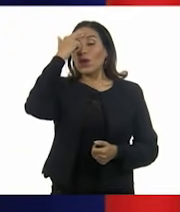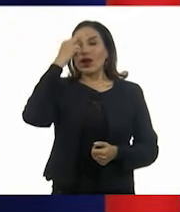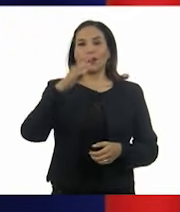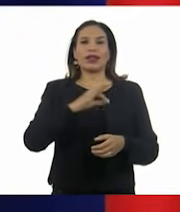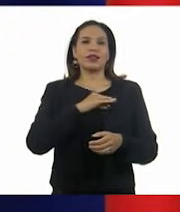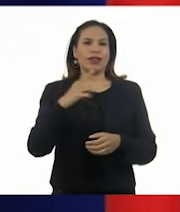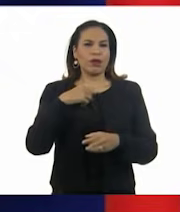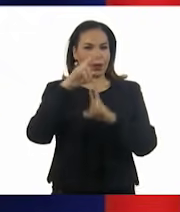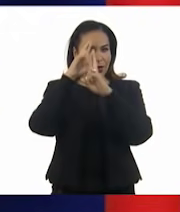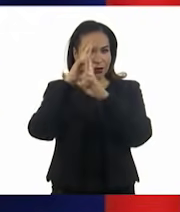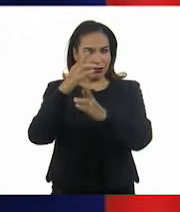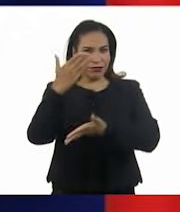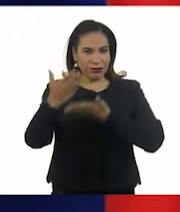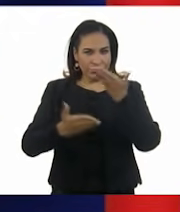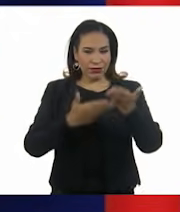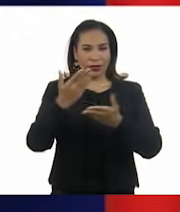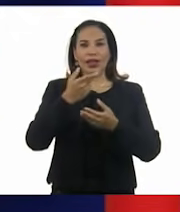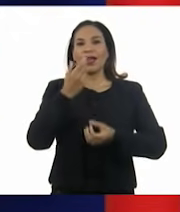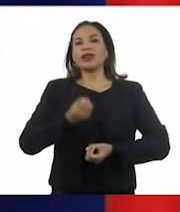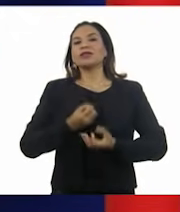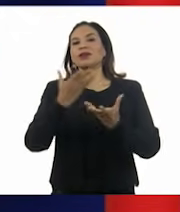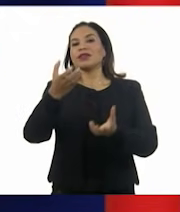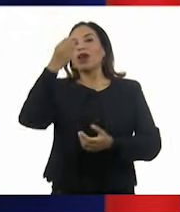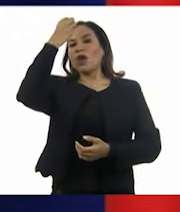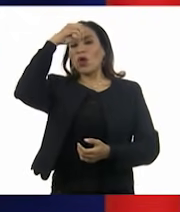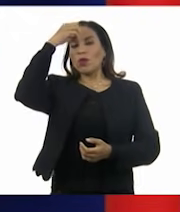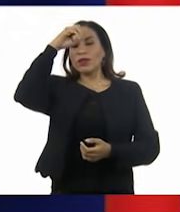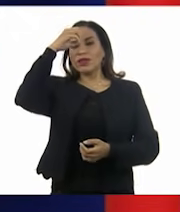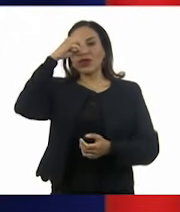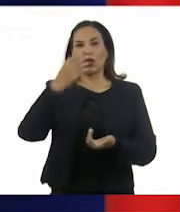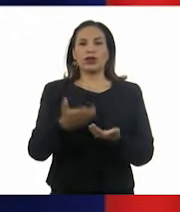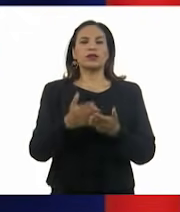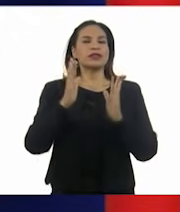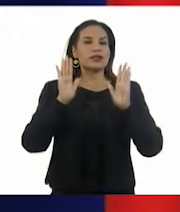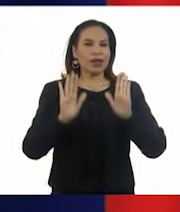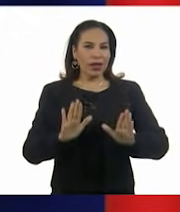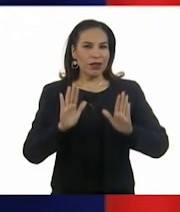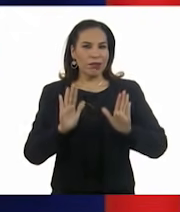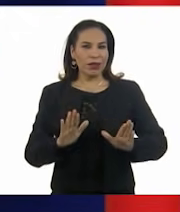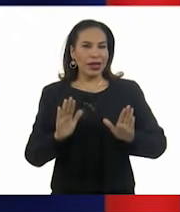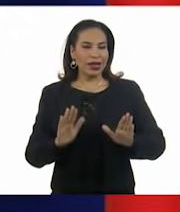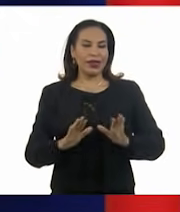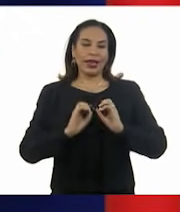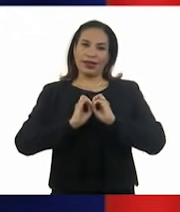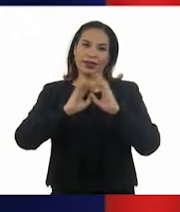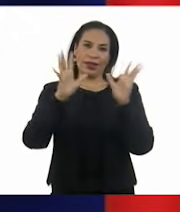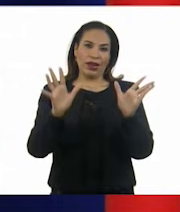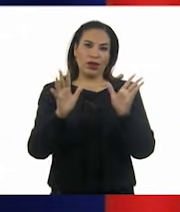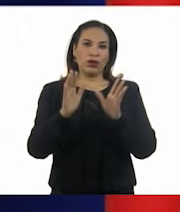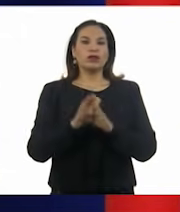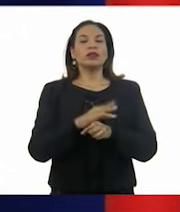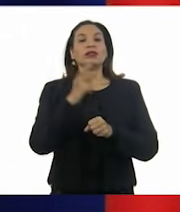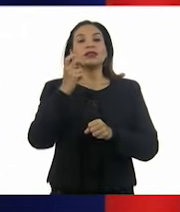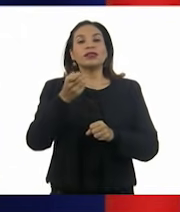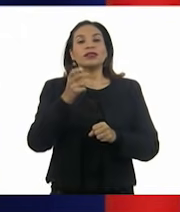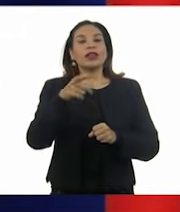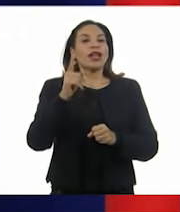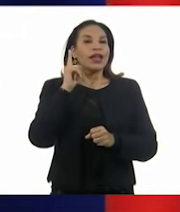tratarse con respeto, expresar sus opiniones de manera calmada y clara. Y por supuesto,